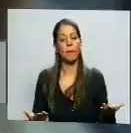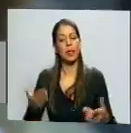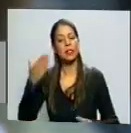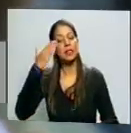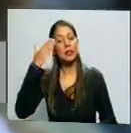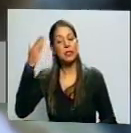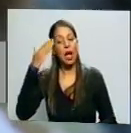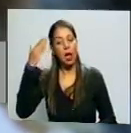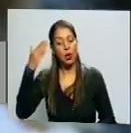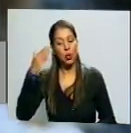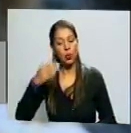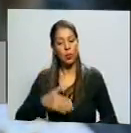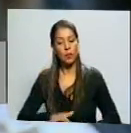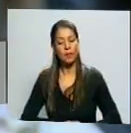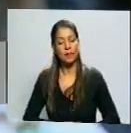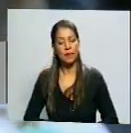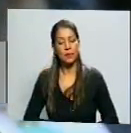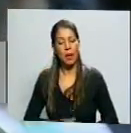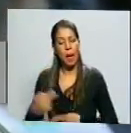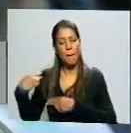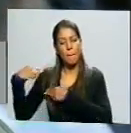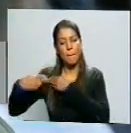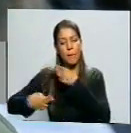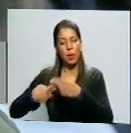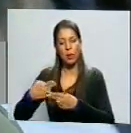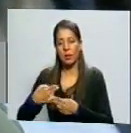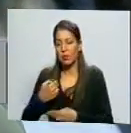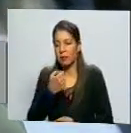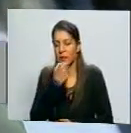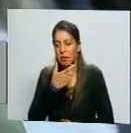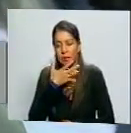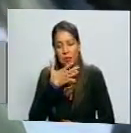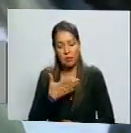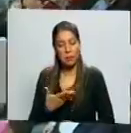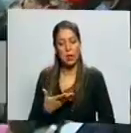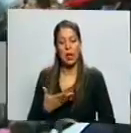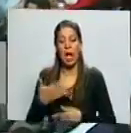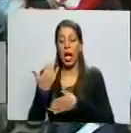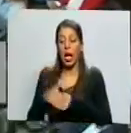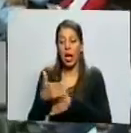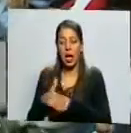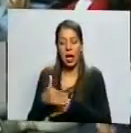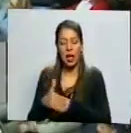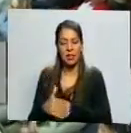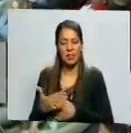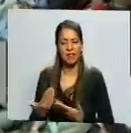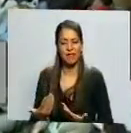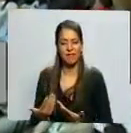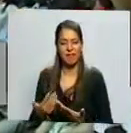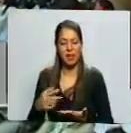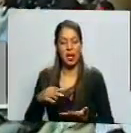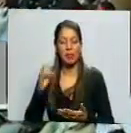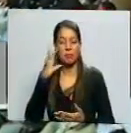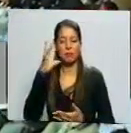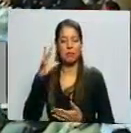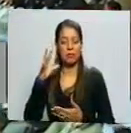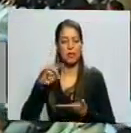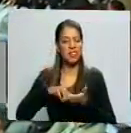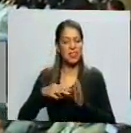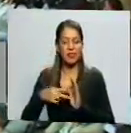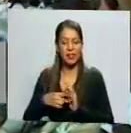saludo de un proceso enorme, bello, que está saliendo en las calles, que tiene mucho del